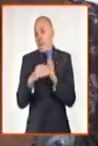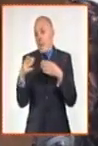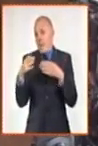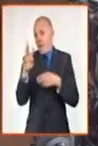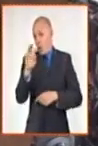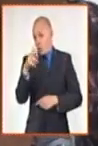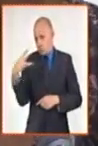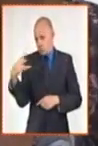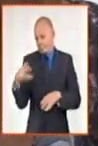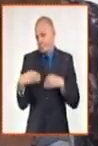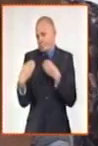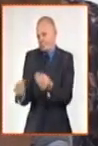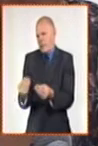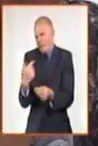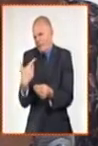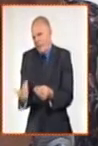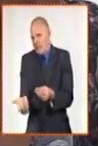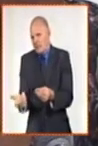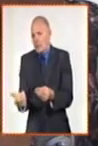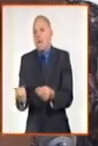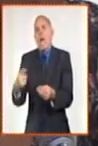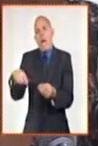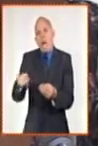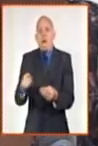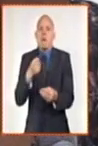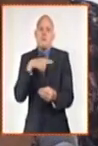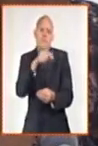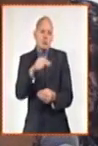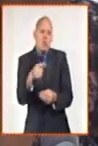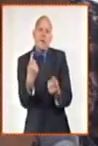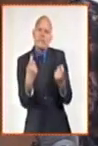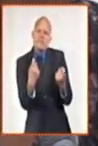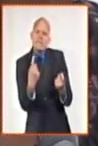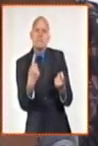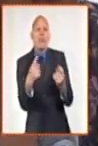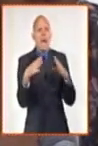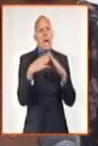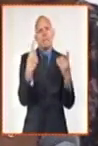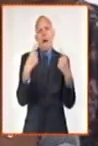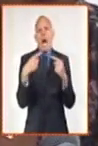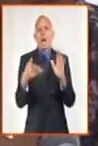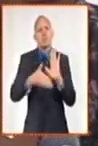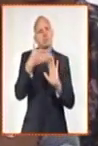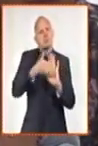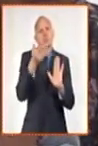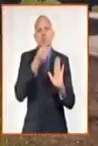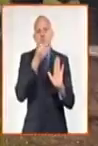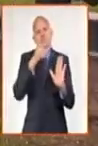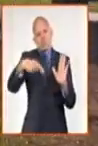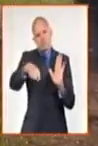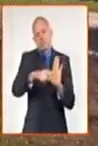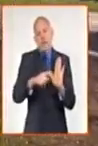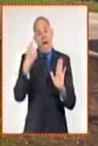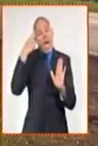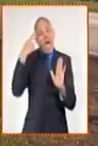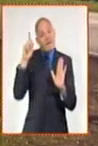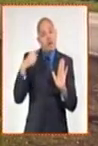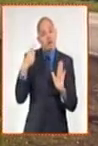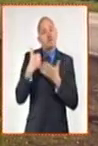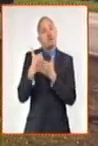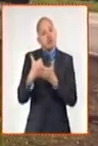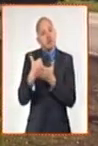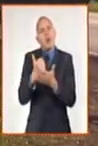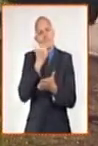esta ayuda puede ser usada para el restablecimiento de daños y también vamos a pensar de qué otra manera podemos continuar